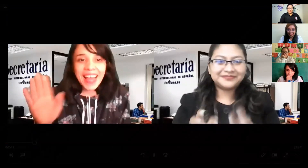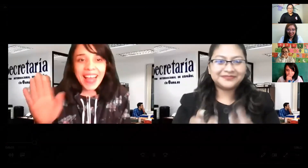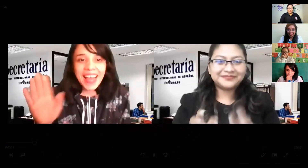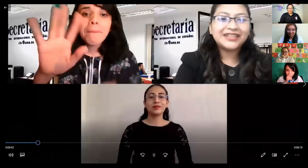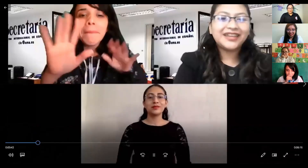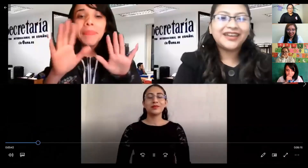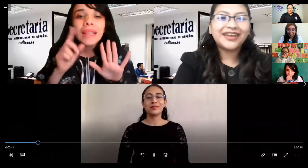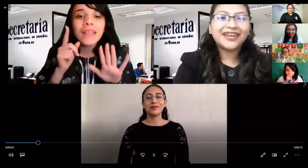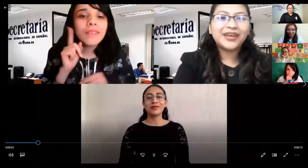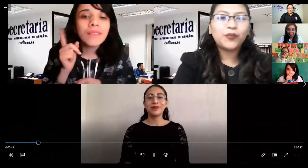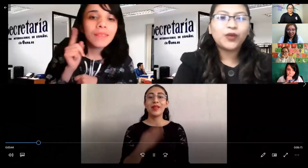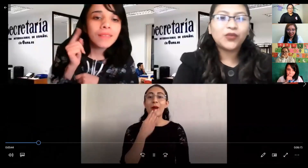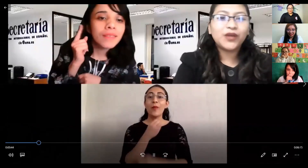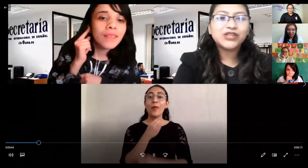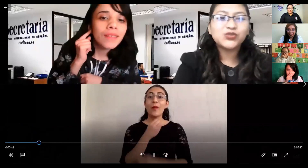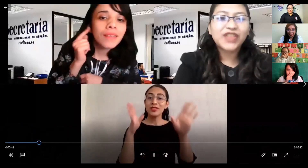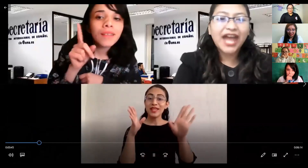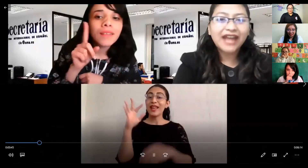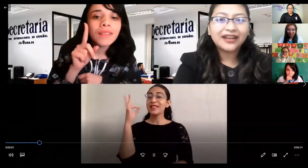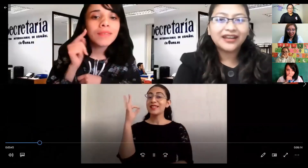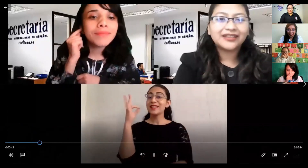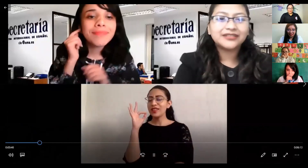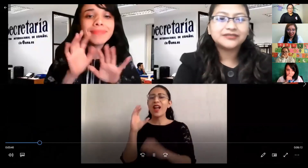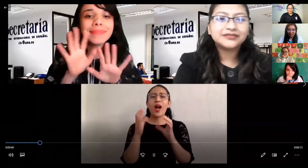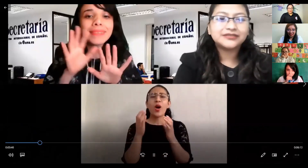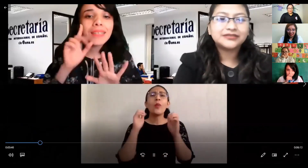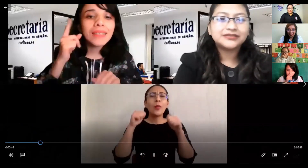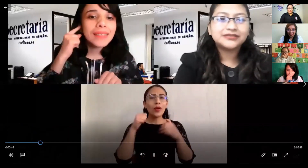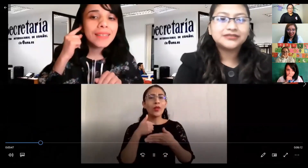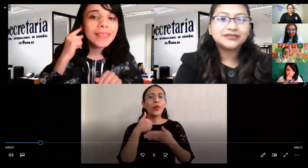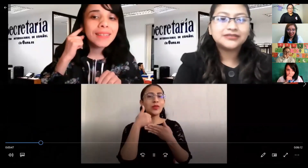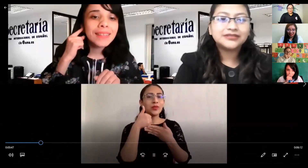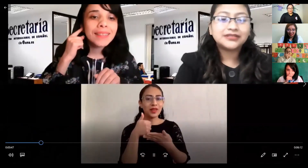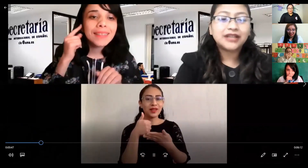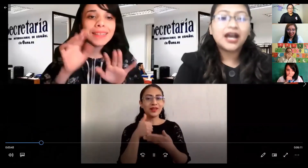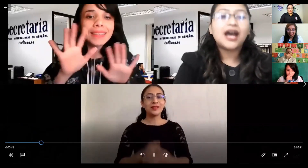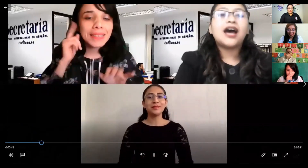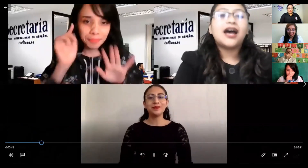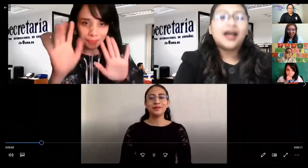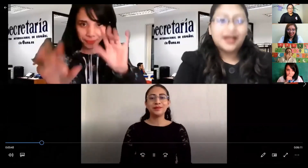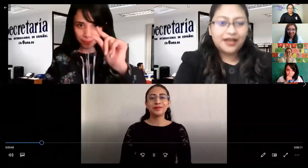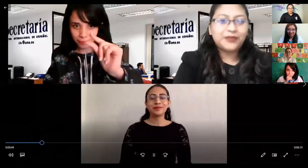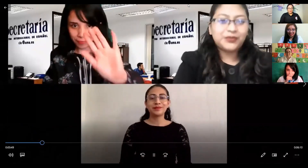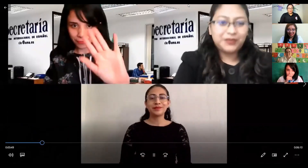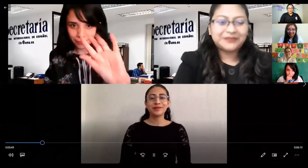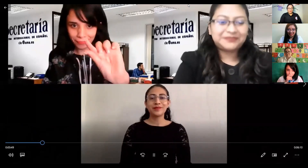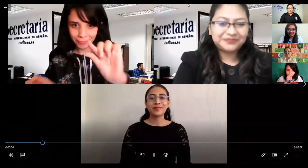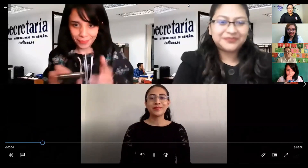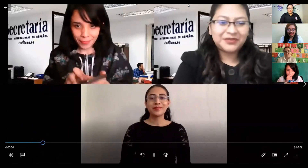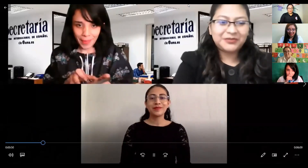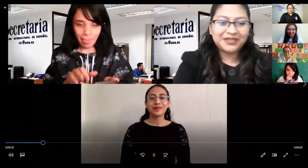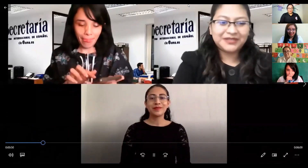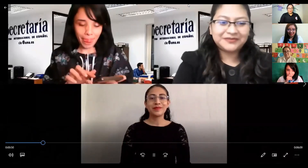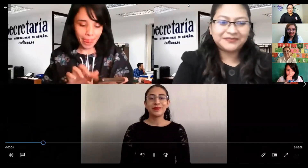Buenos días, señorita. ¿En qué puedo ayudarle? La estudiante se comunica en lengua de señas y le pide que le espere